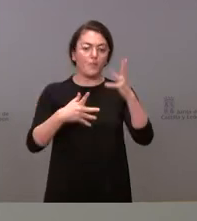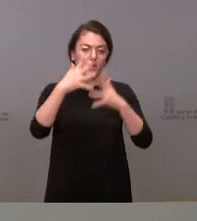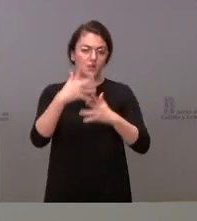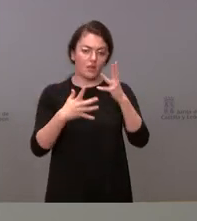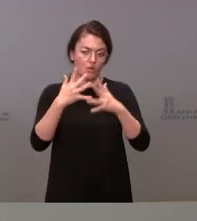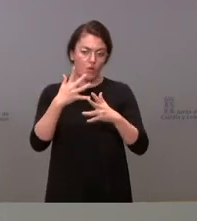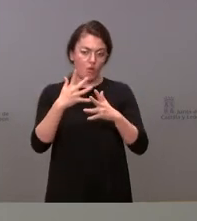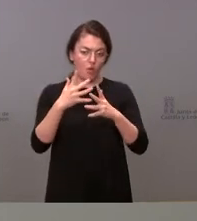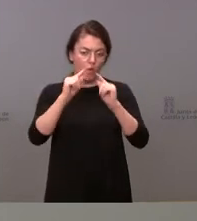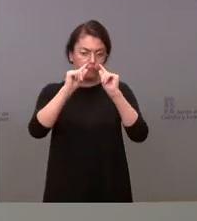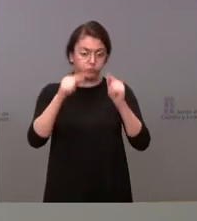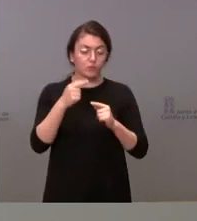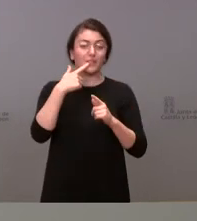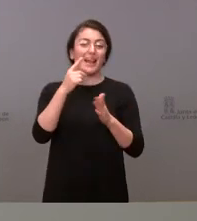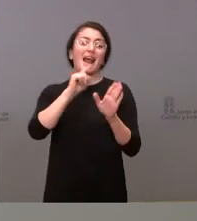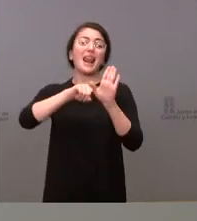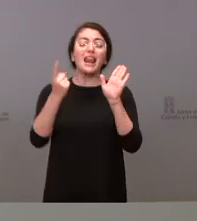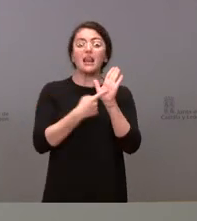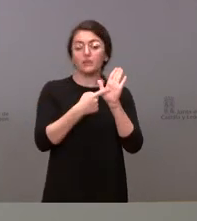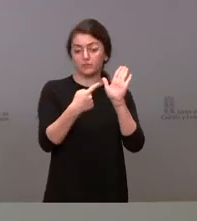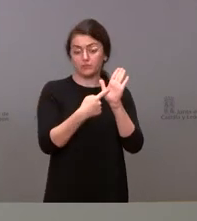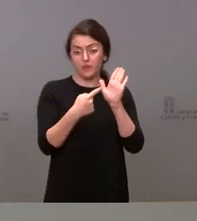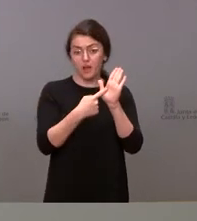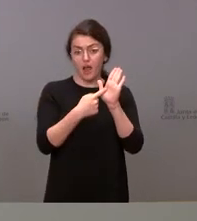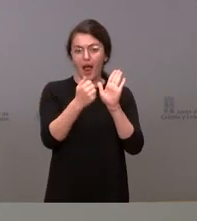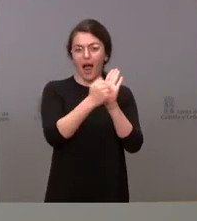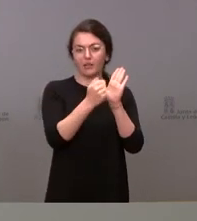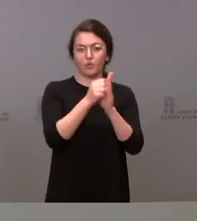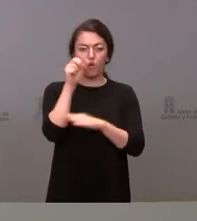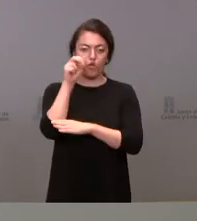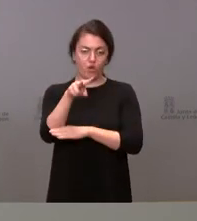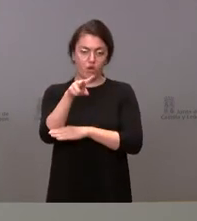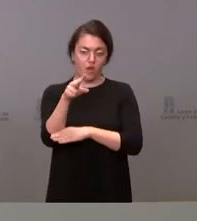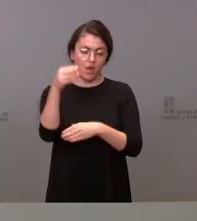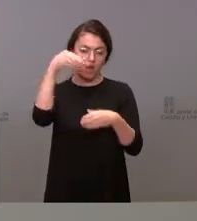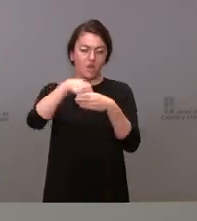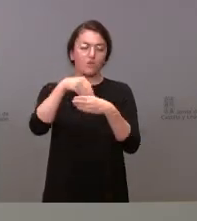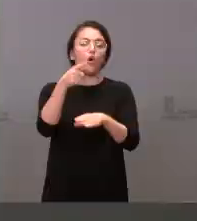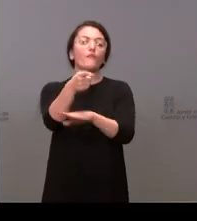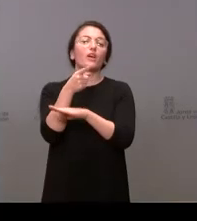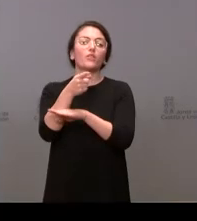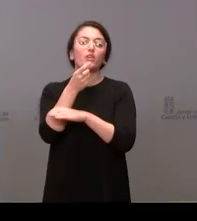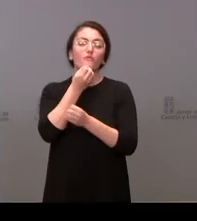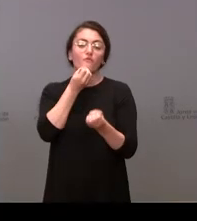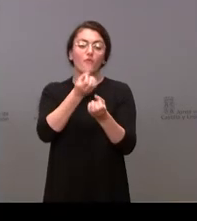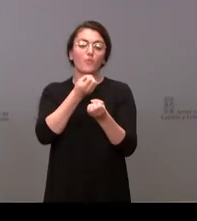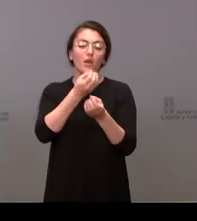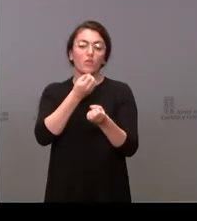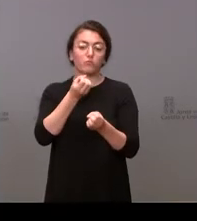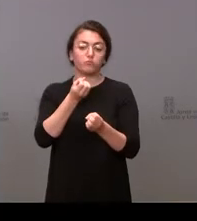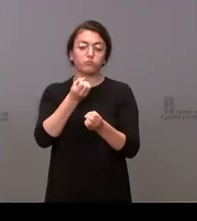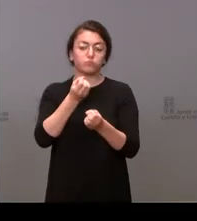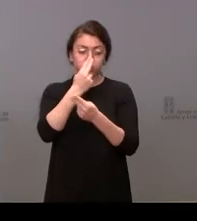La ley contempla 12 artículos que contienen nuevas obligaciones de publicar información. En la ley del año